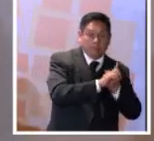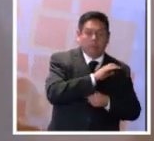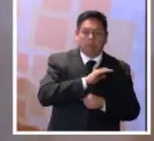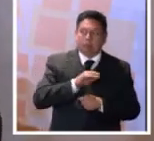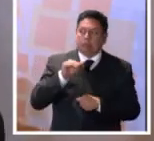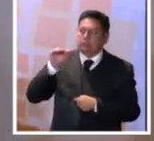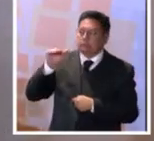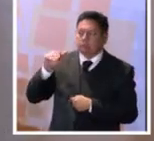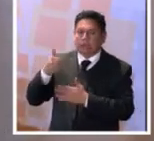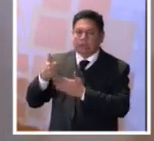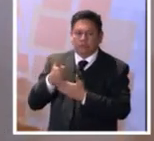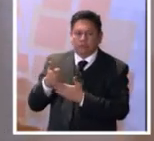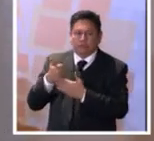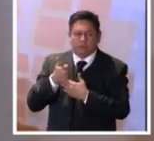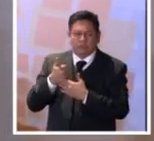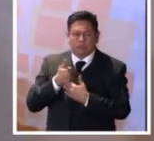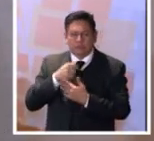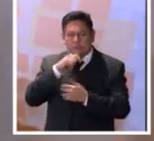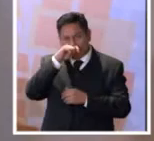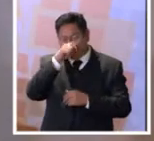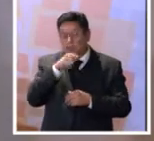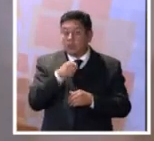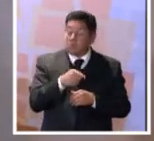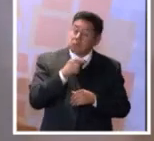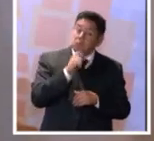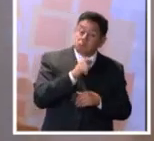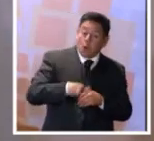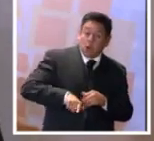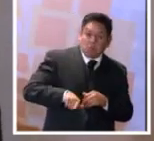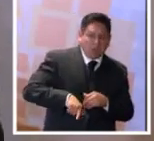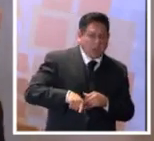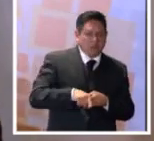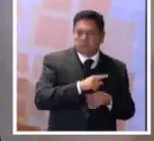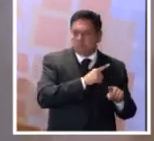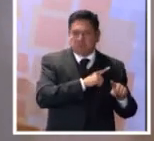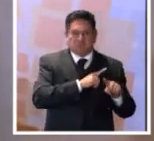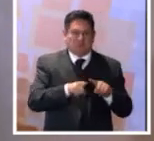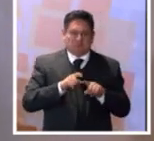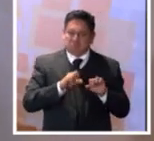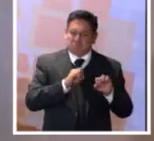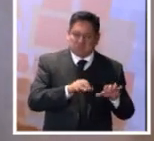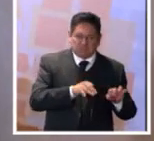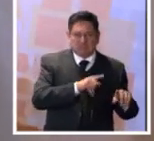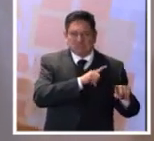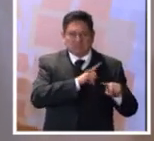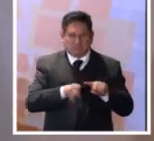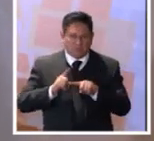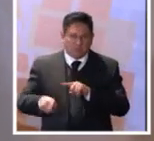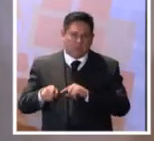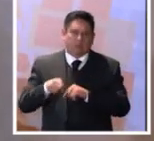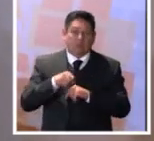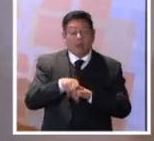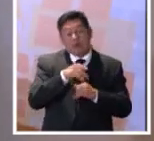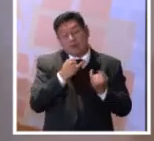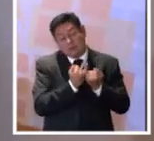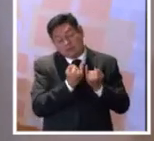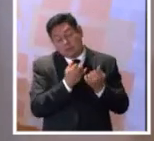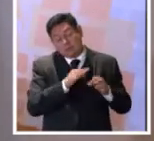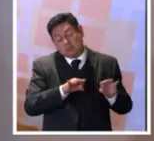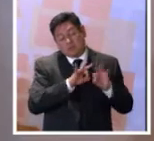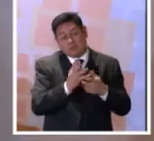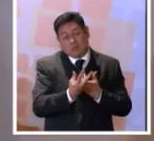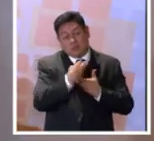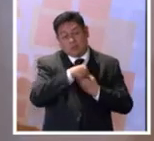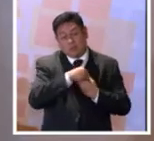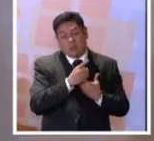con una mirada en que incorporen a todas las mujeres, no solo mujeres, sino que mujeres discapacitadas, mujeres